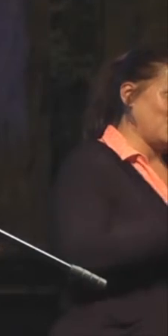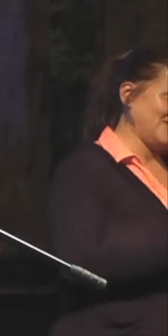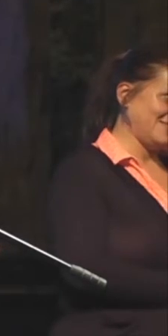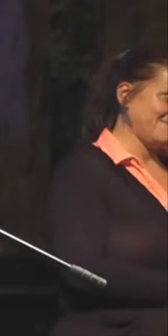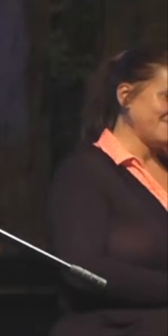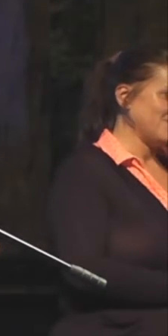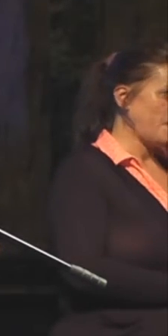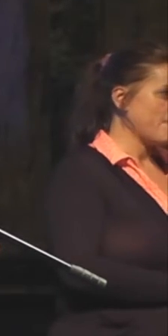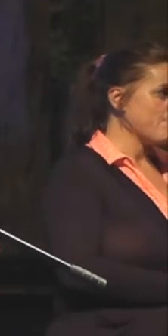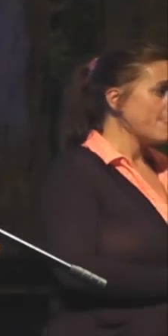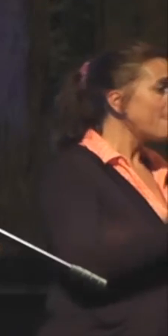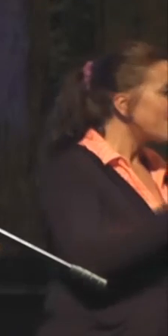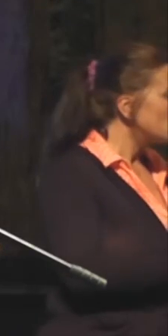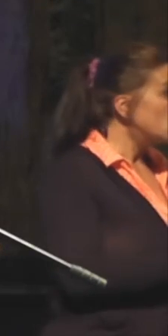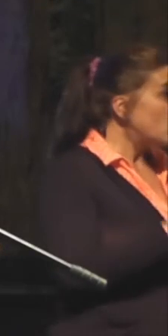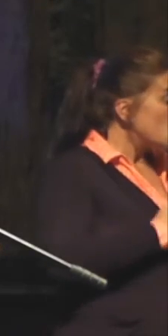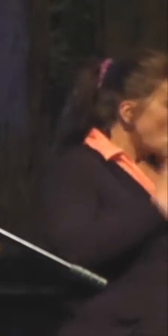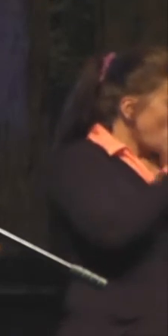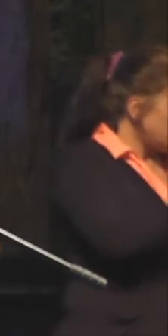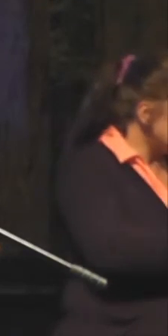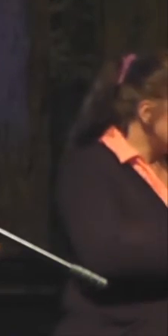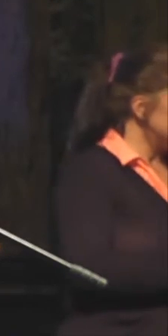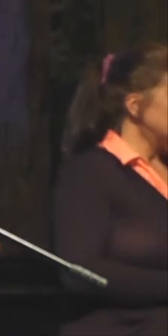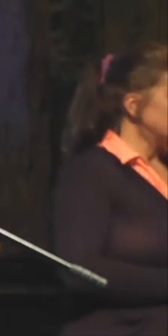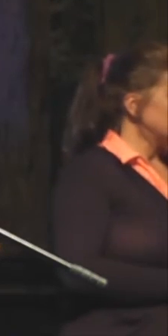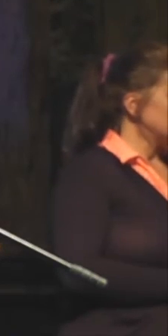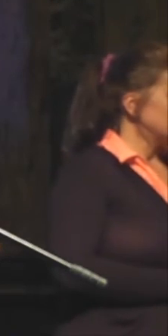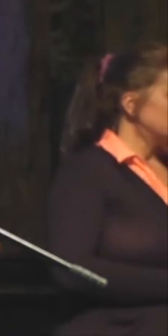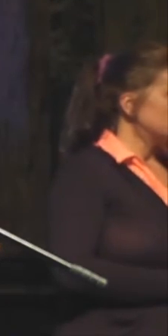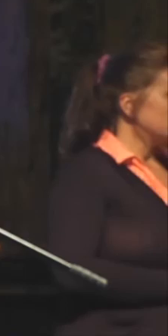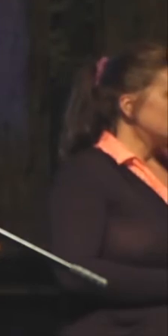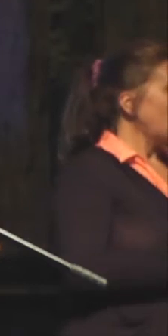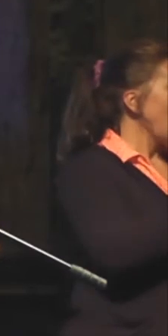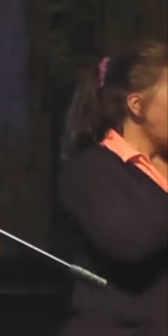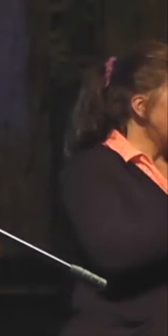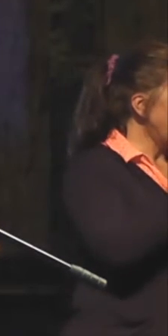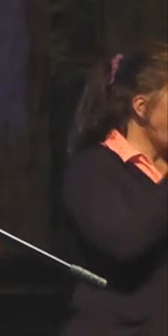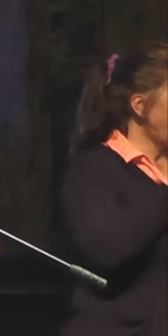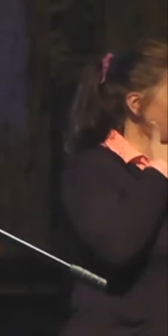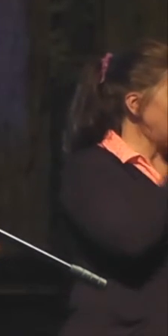quizás tal el verbo matar lo que uno dice al lenguaje gestual